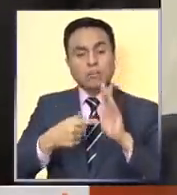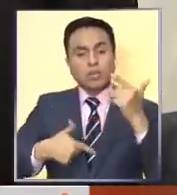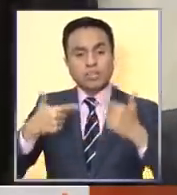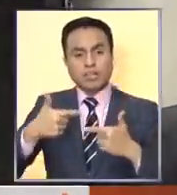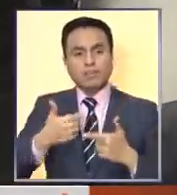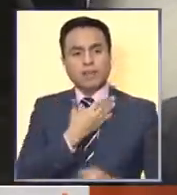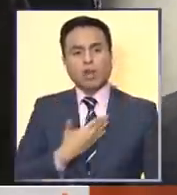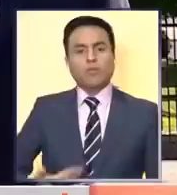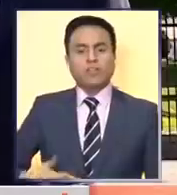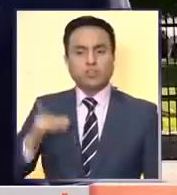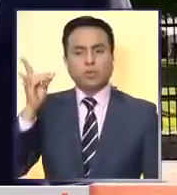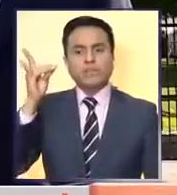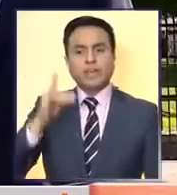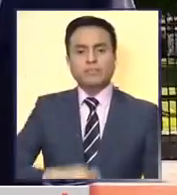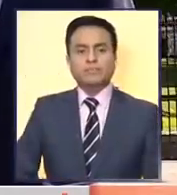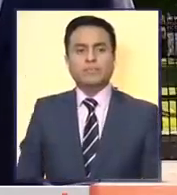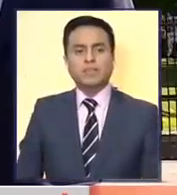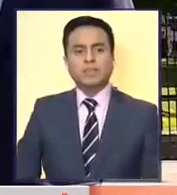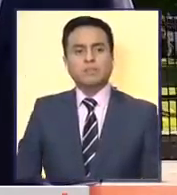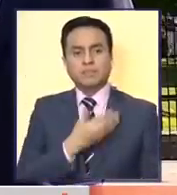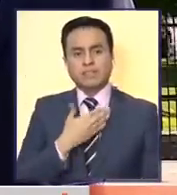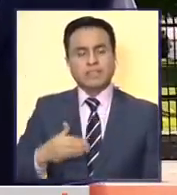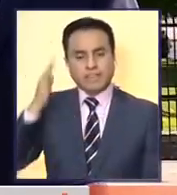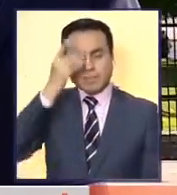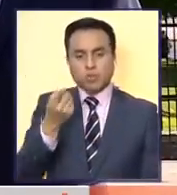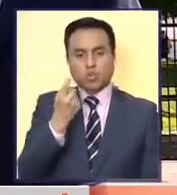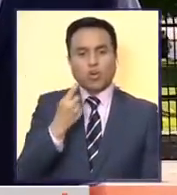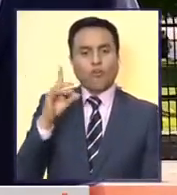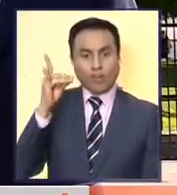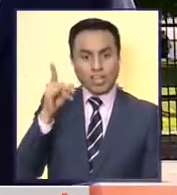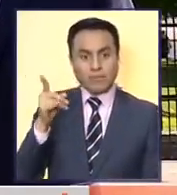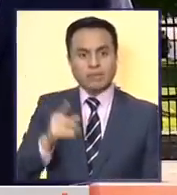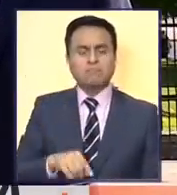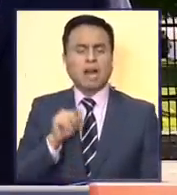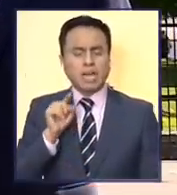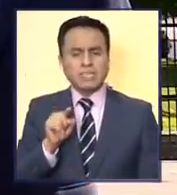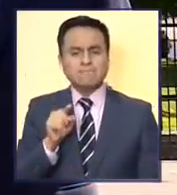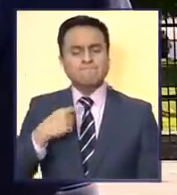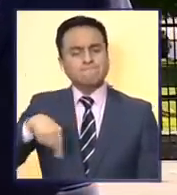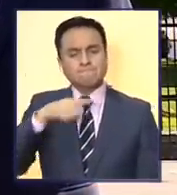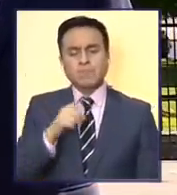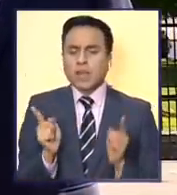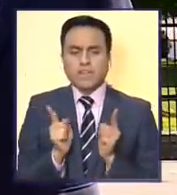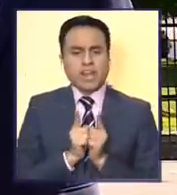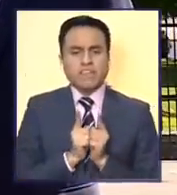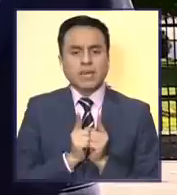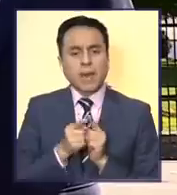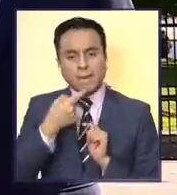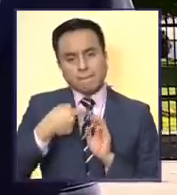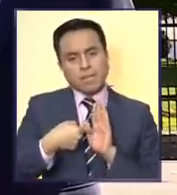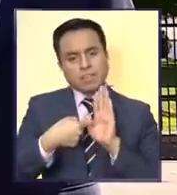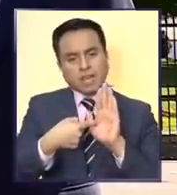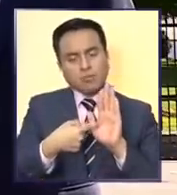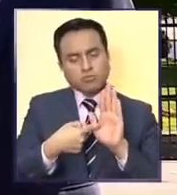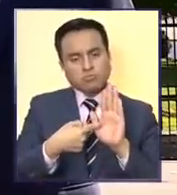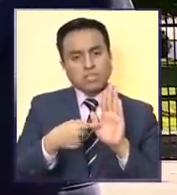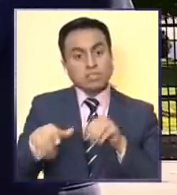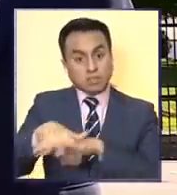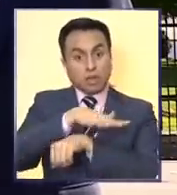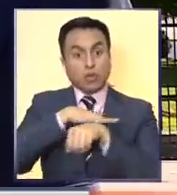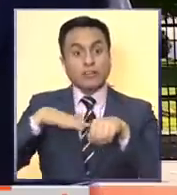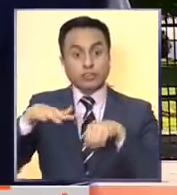el gobierno boliviano. El presidente Trump nos preguntó por Bolivia y ahí, en forma muy breve, le planteamos la